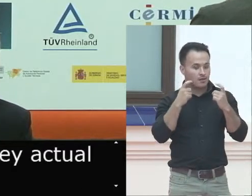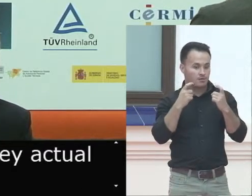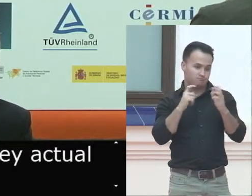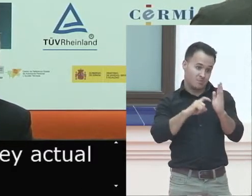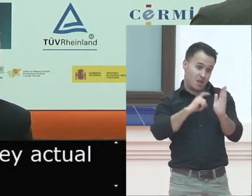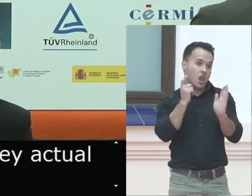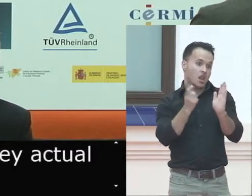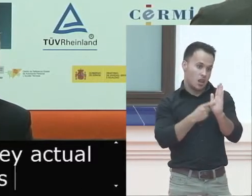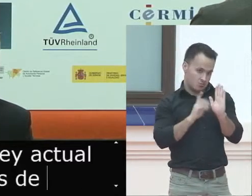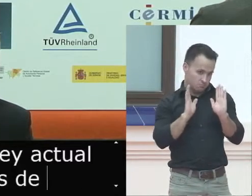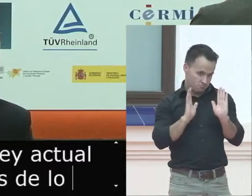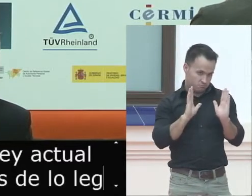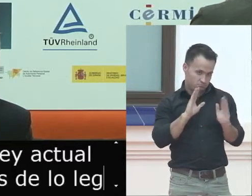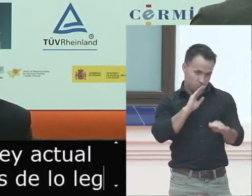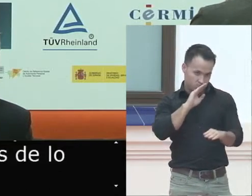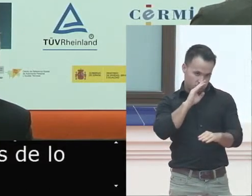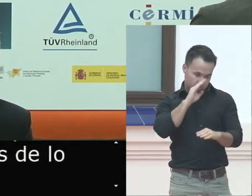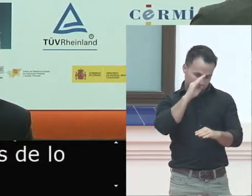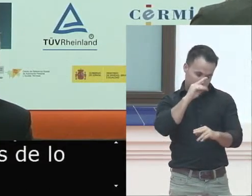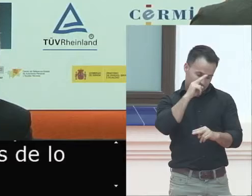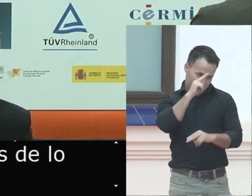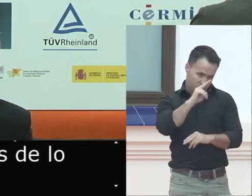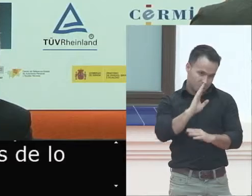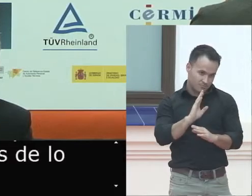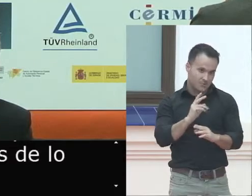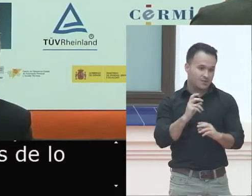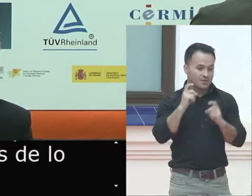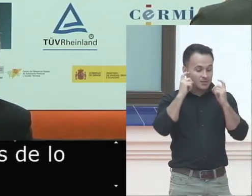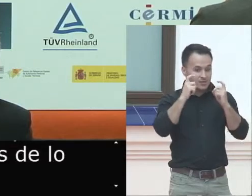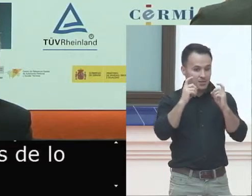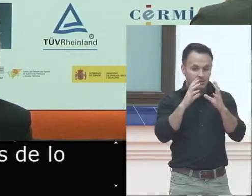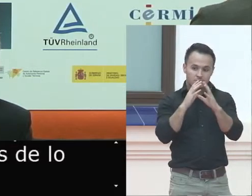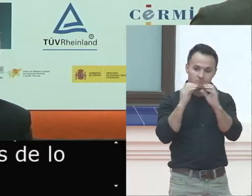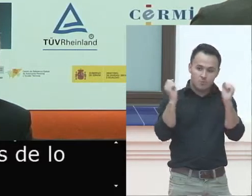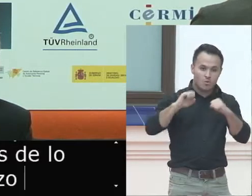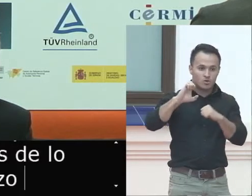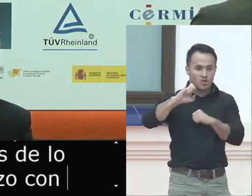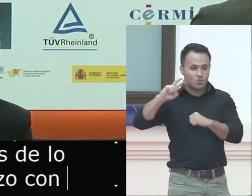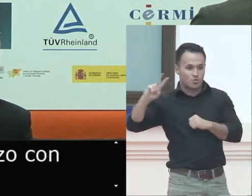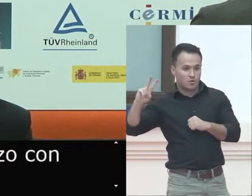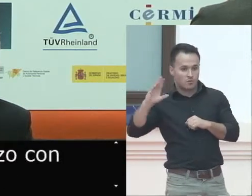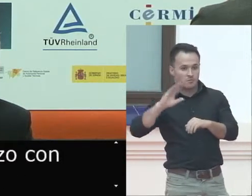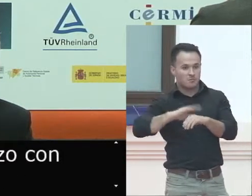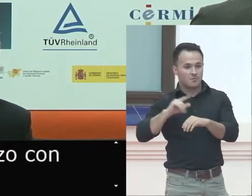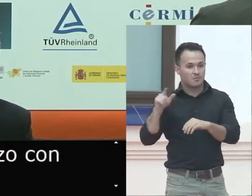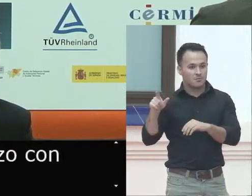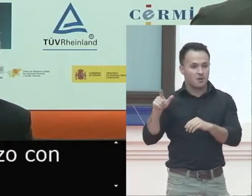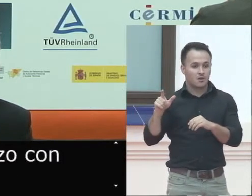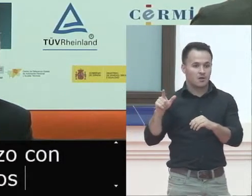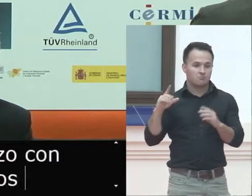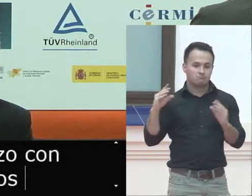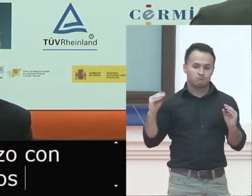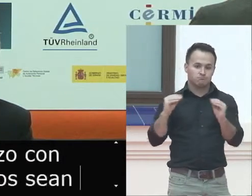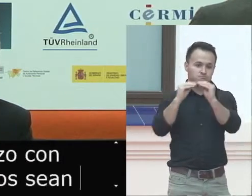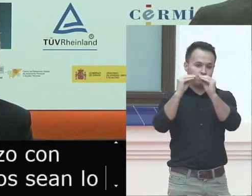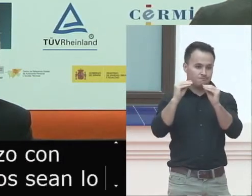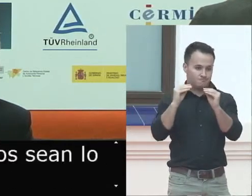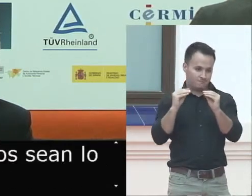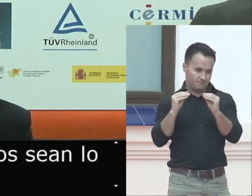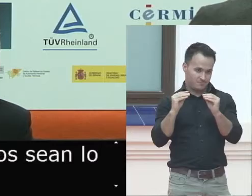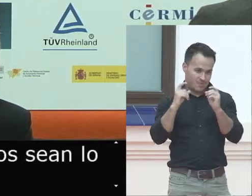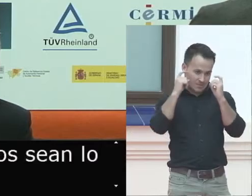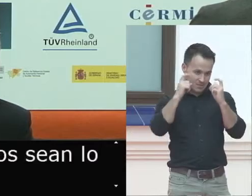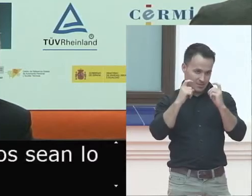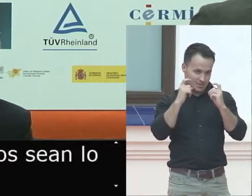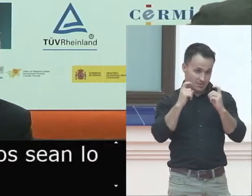de la legalidad vigente, coordinar el esfuerzo con Estados Unidos para que los contenidos sean lo más parecidos posibles. Hasta